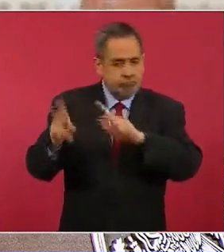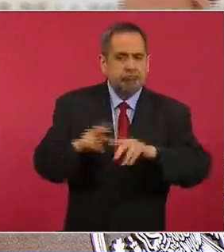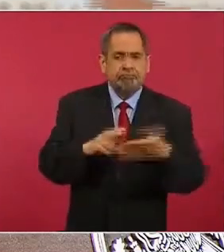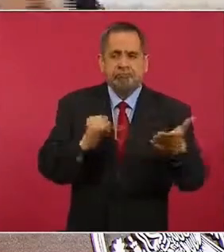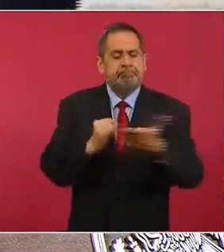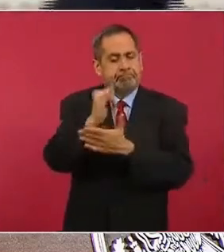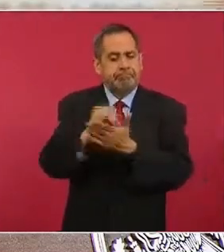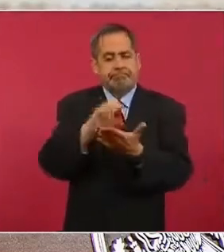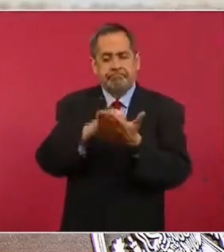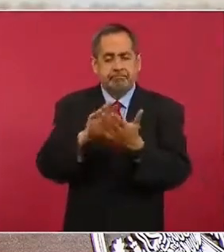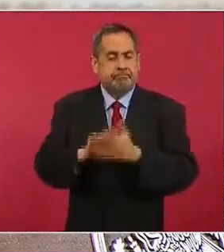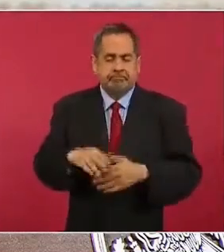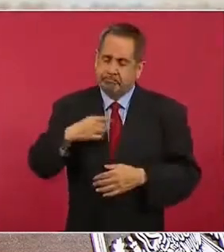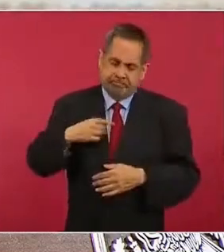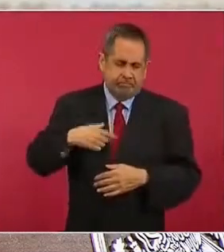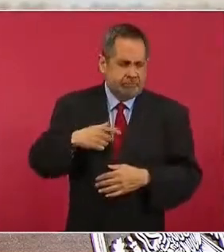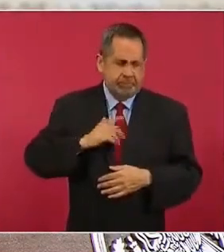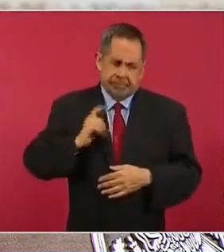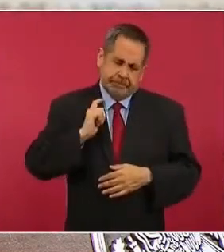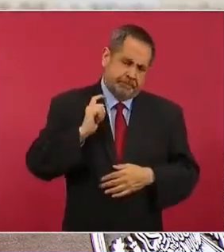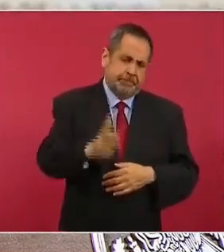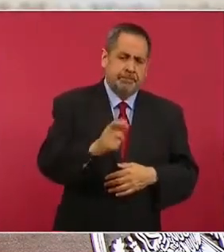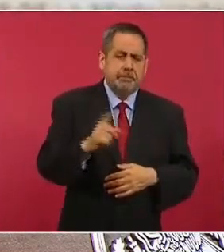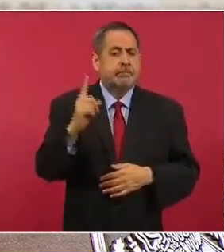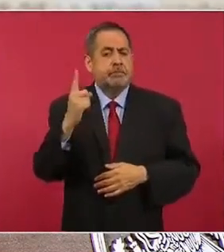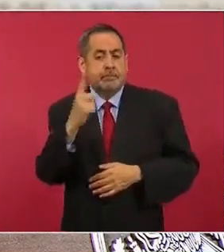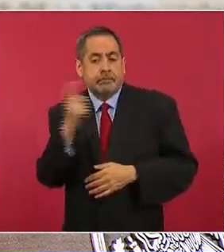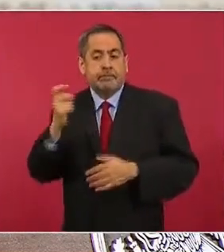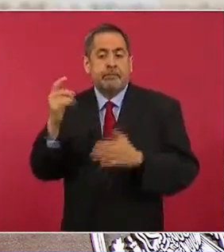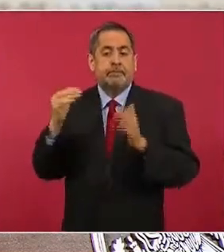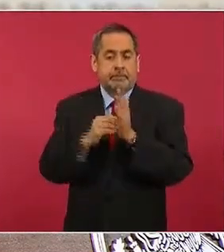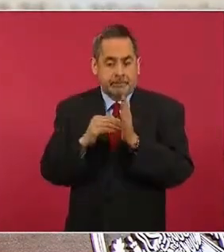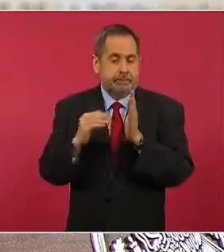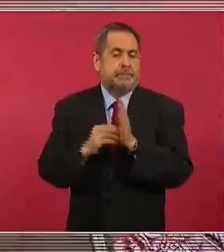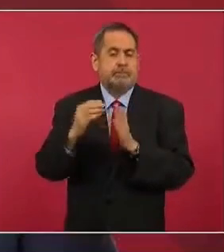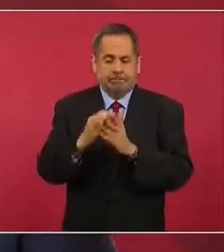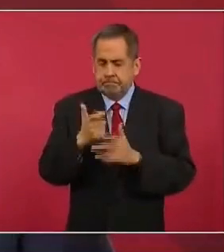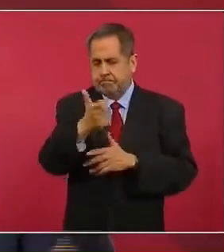y pagamos, en efecto, 100,000 millones